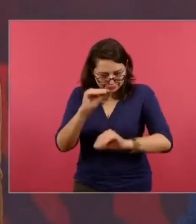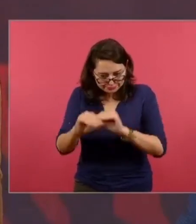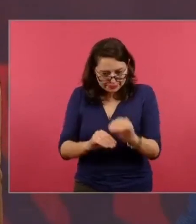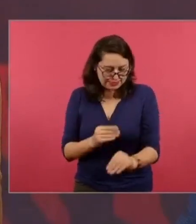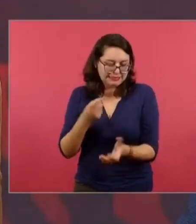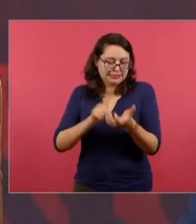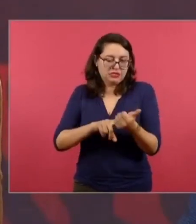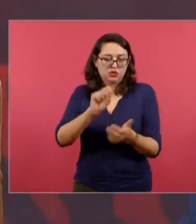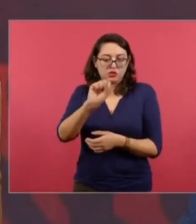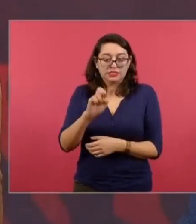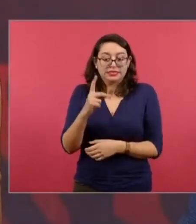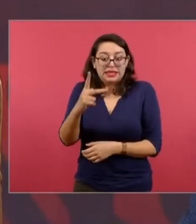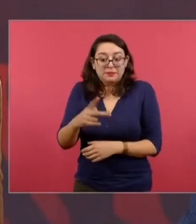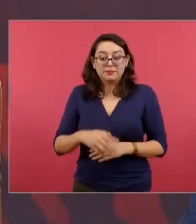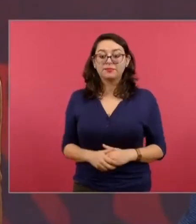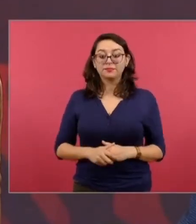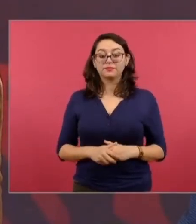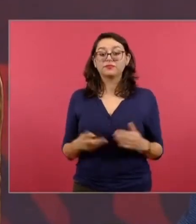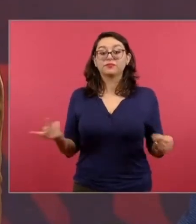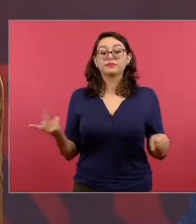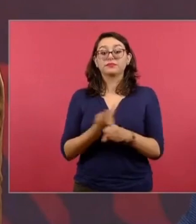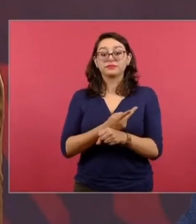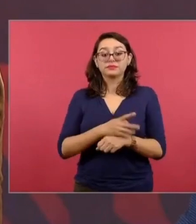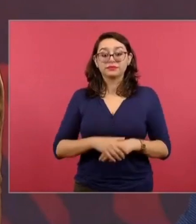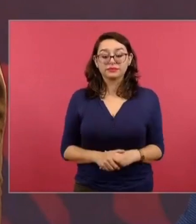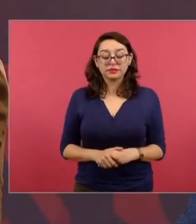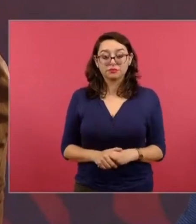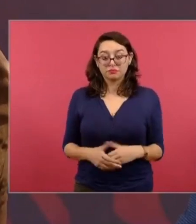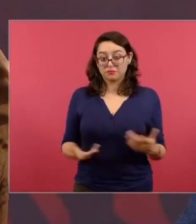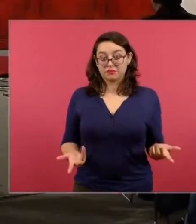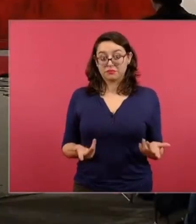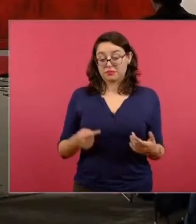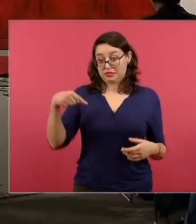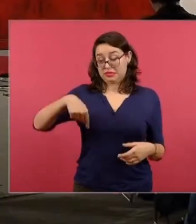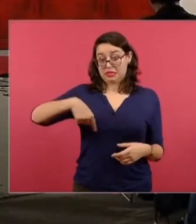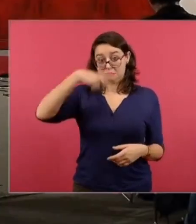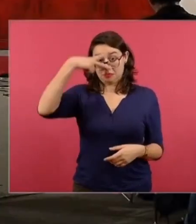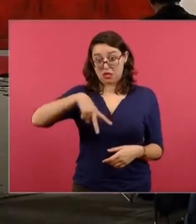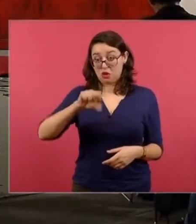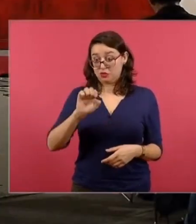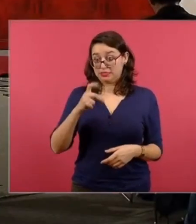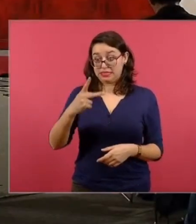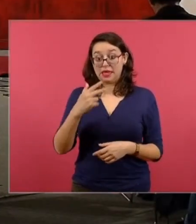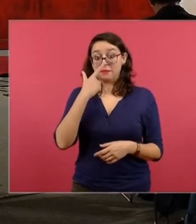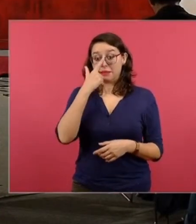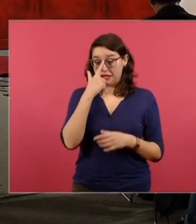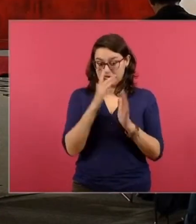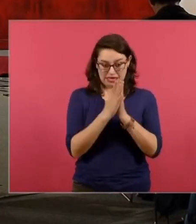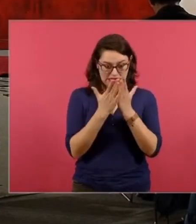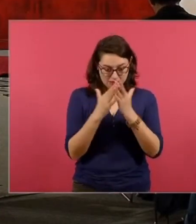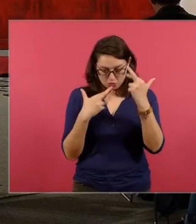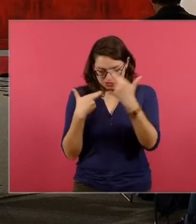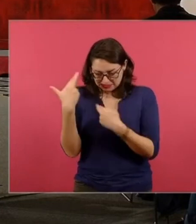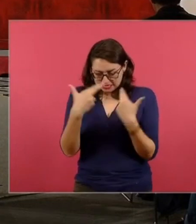estoy exagerando, en todo el mundo no hay un programa editorial como el que tiene México, no solo por la cantidad de libros que el